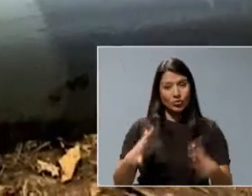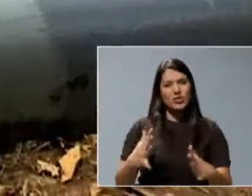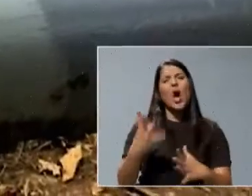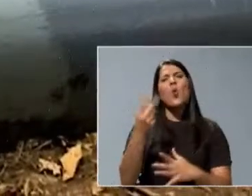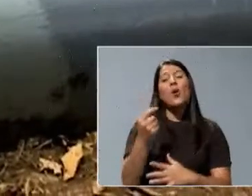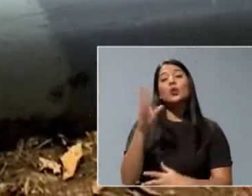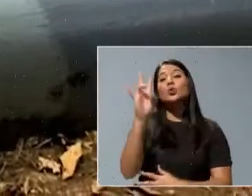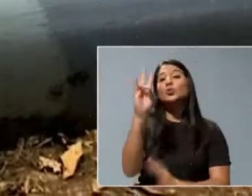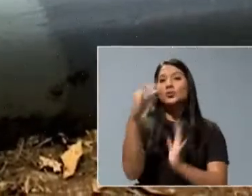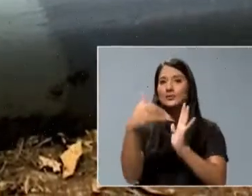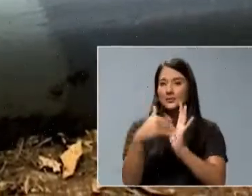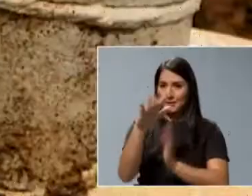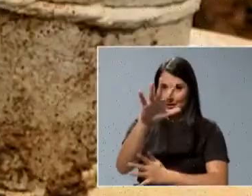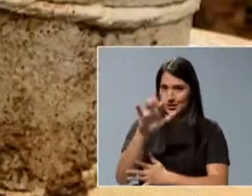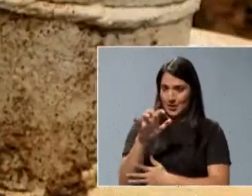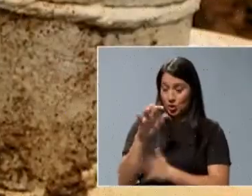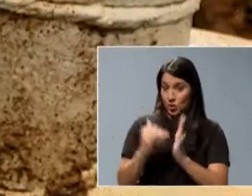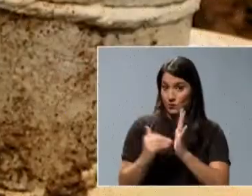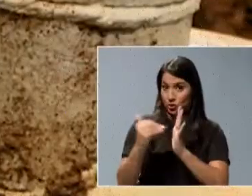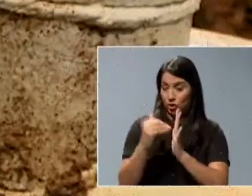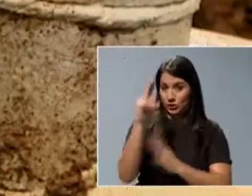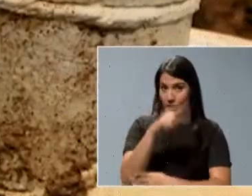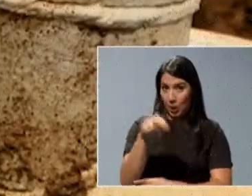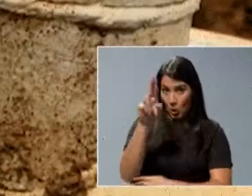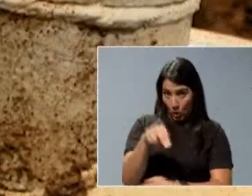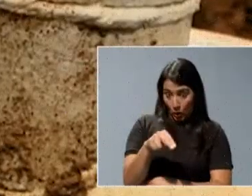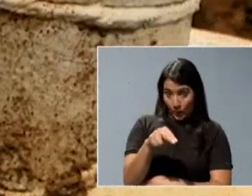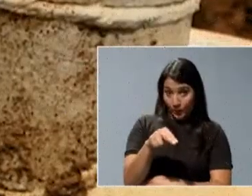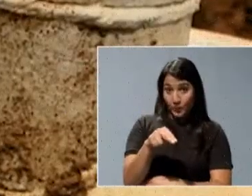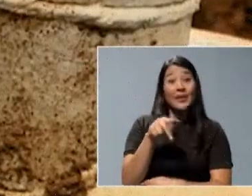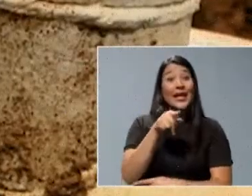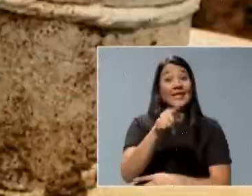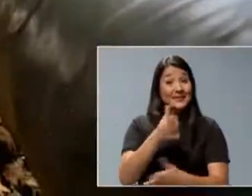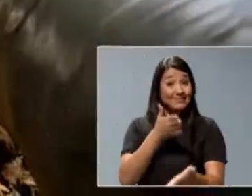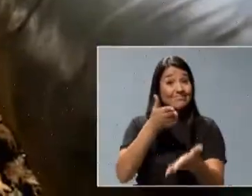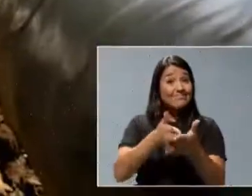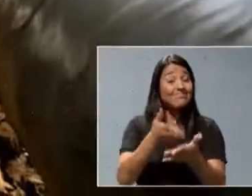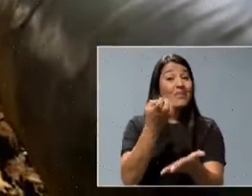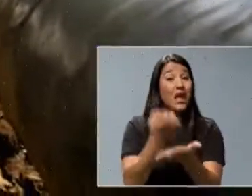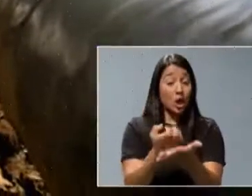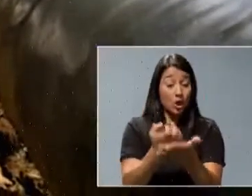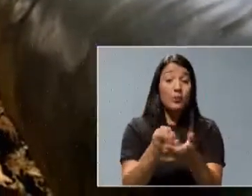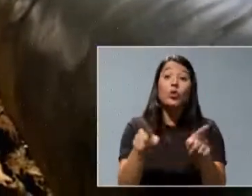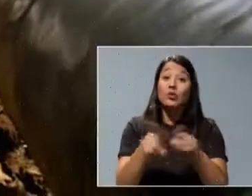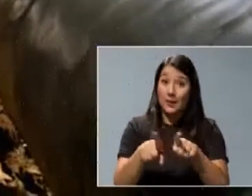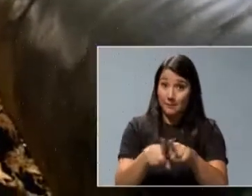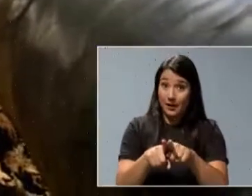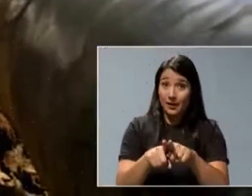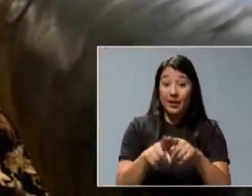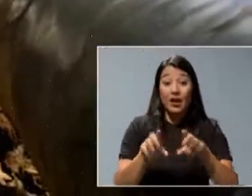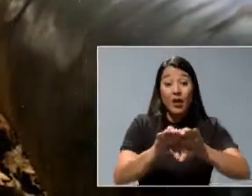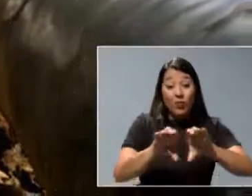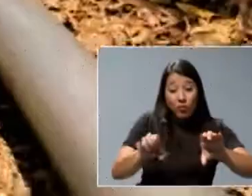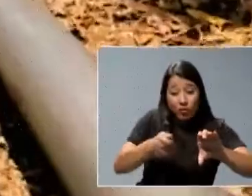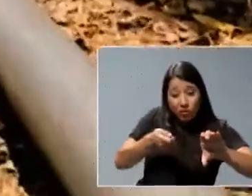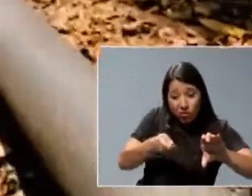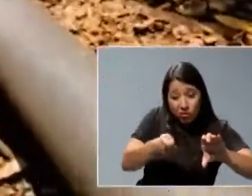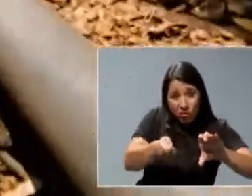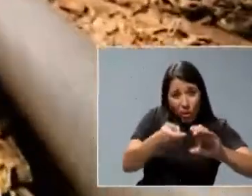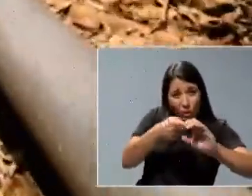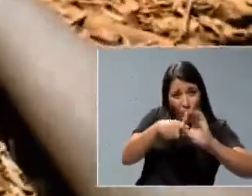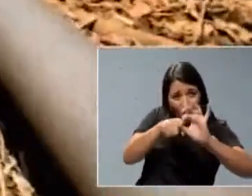los 7.500 millones de colones. A ese daño económico hay que sumarle que reparar cada una de las perforaciones ilegales